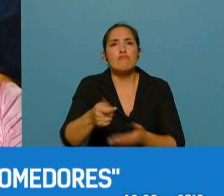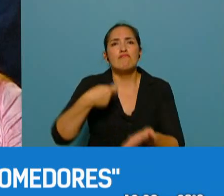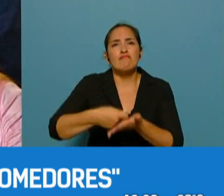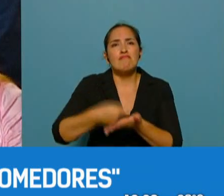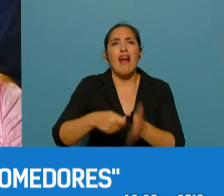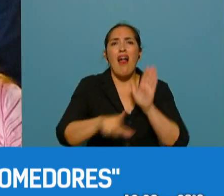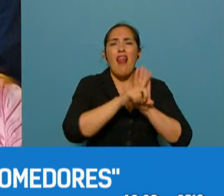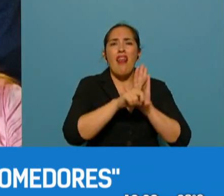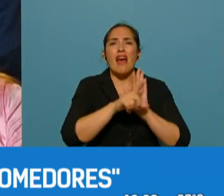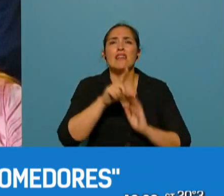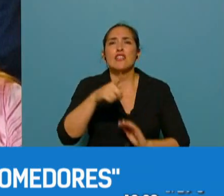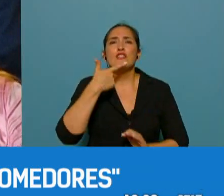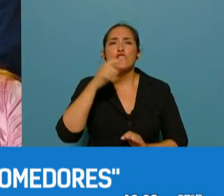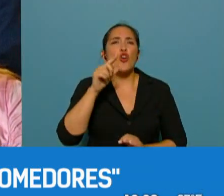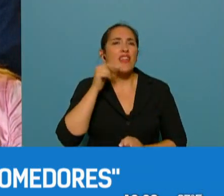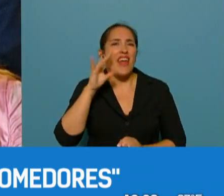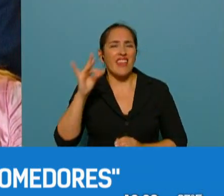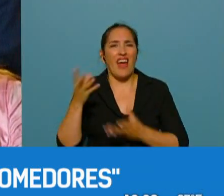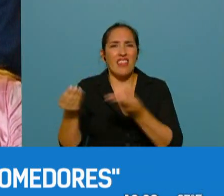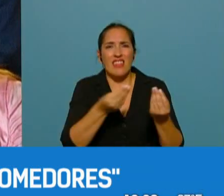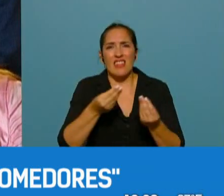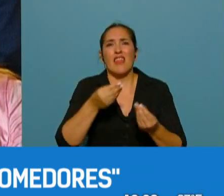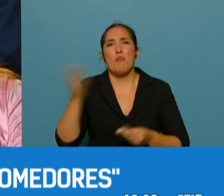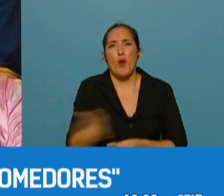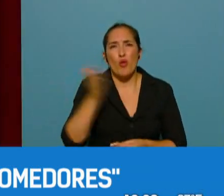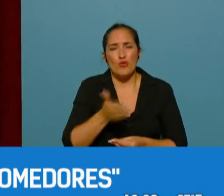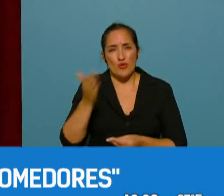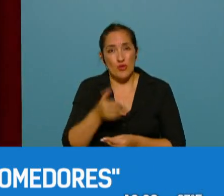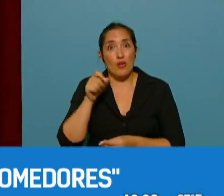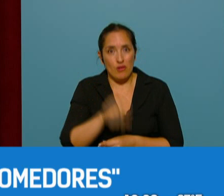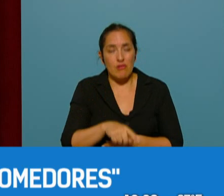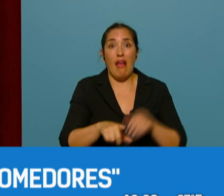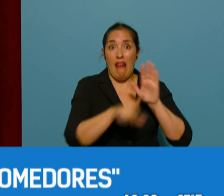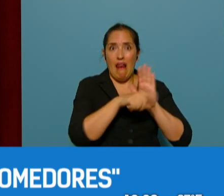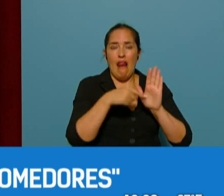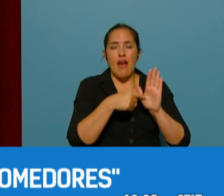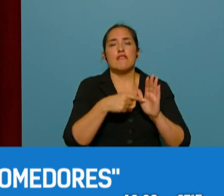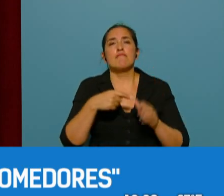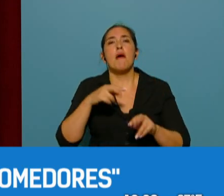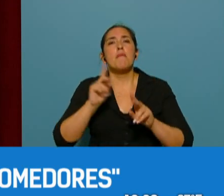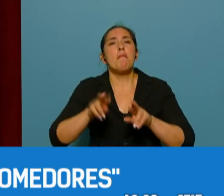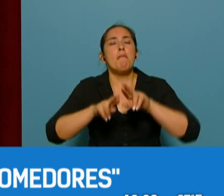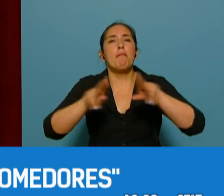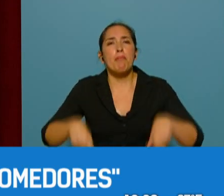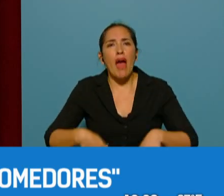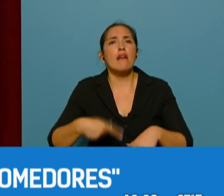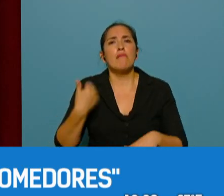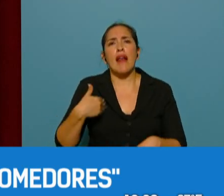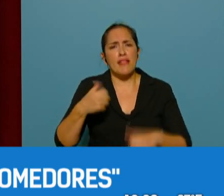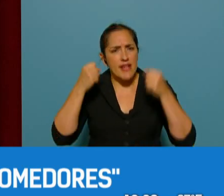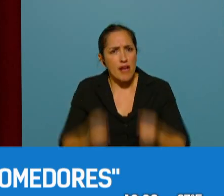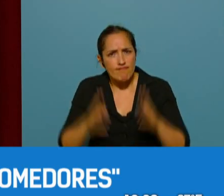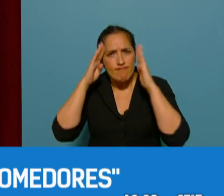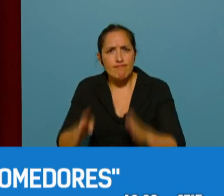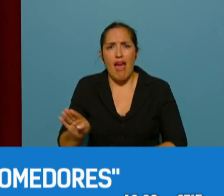por la Ley de Solidaridad Social y Reactivación Productiva. Pusimos en marcha el Plan Argentina contra el Hambre, con